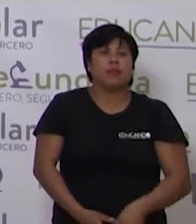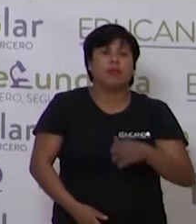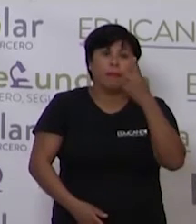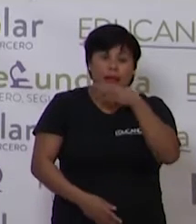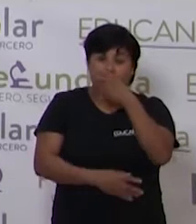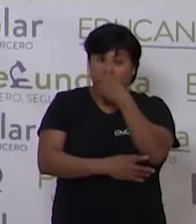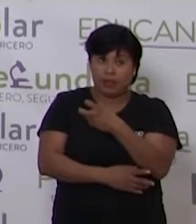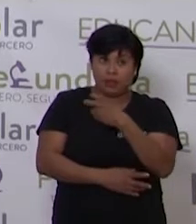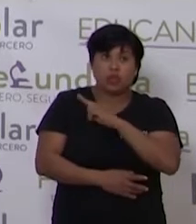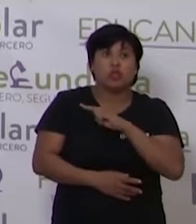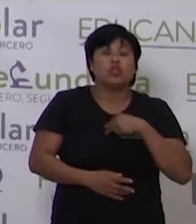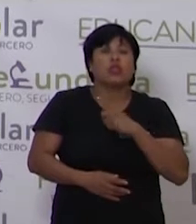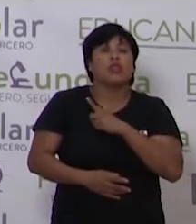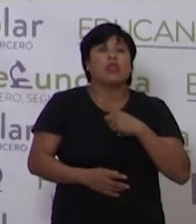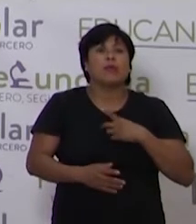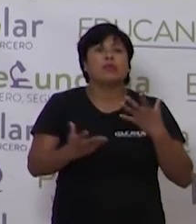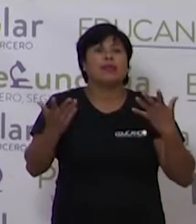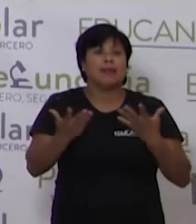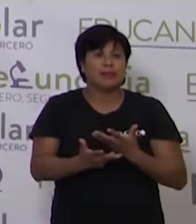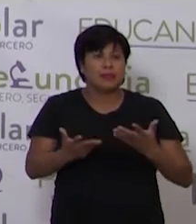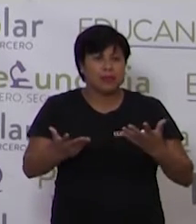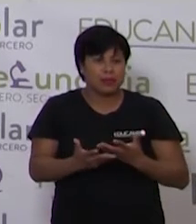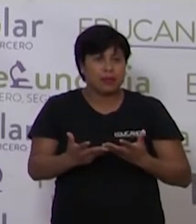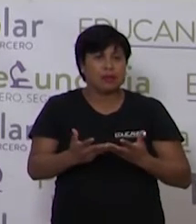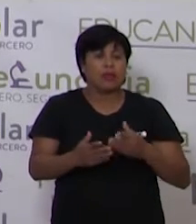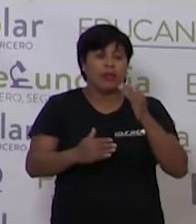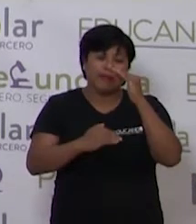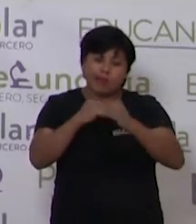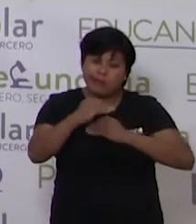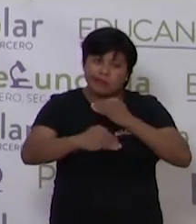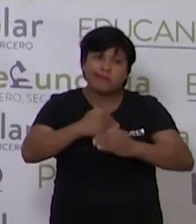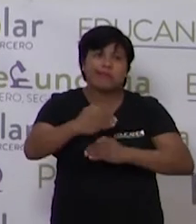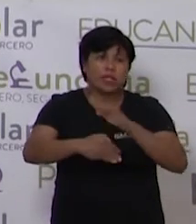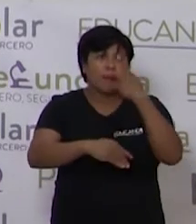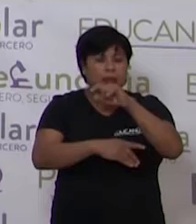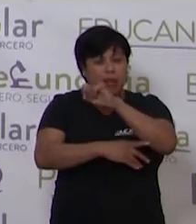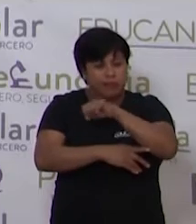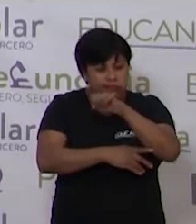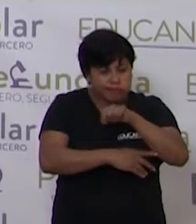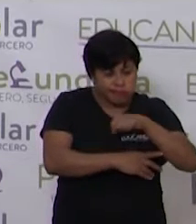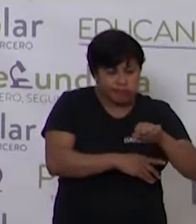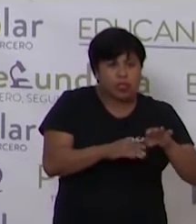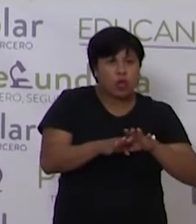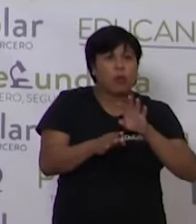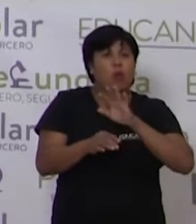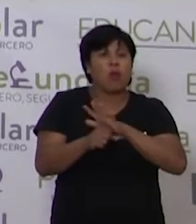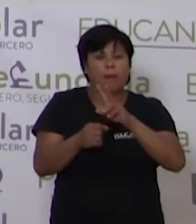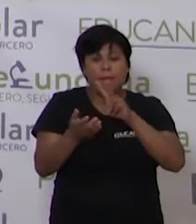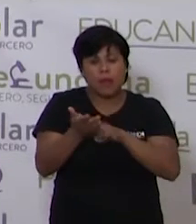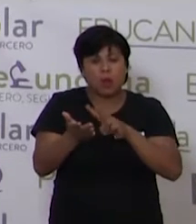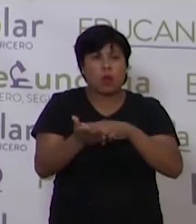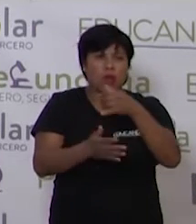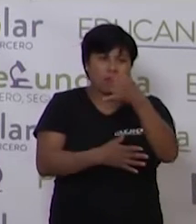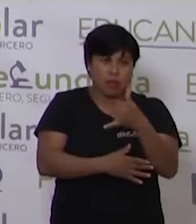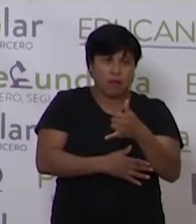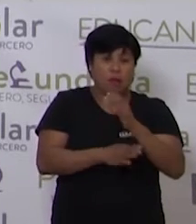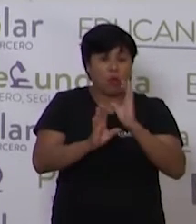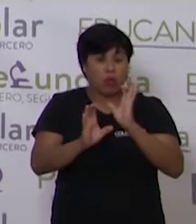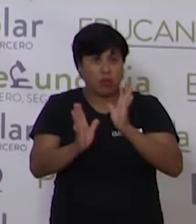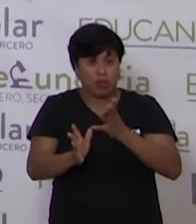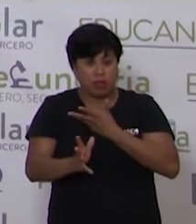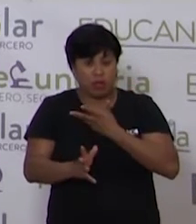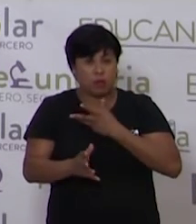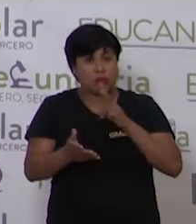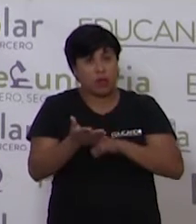Para esto, tenemos que desarrollar un procedimiento para poder encontrar el valor de la Y. Ya que